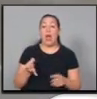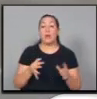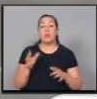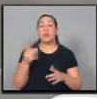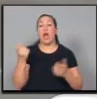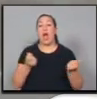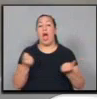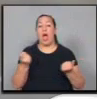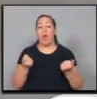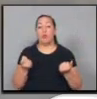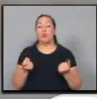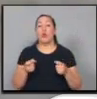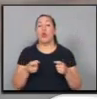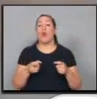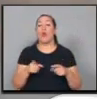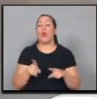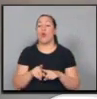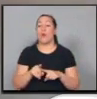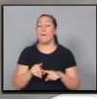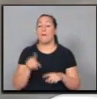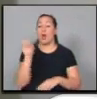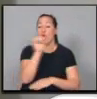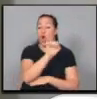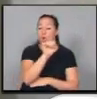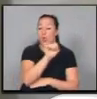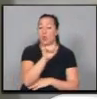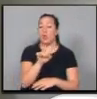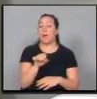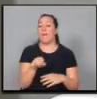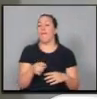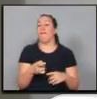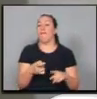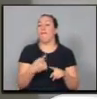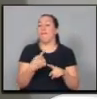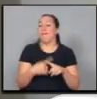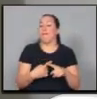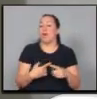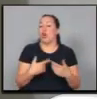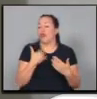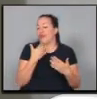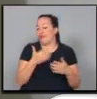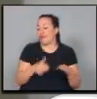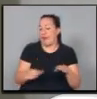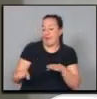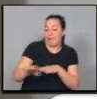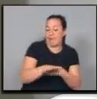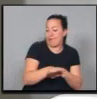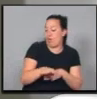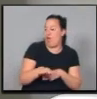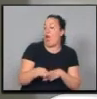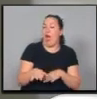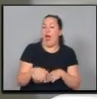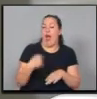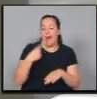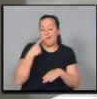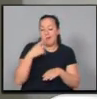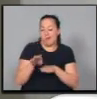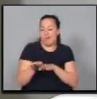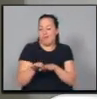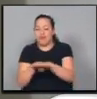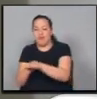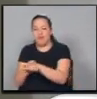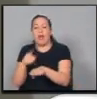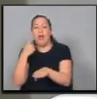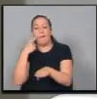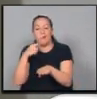auto se siente, o un conductor se siente perjudicado, por ahí, dice, me encerró. Bueno, voy, lo corro y le paso cerquita,